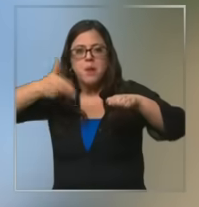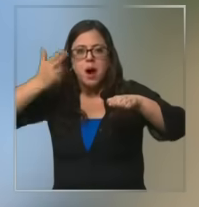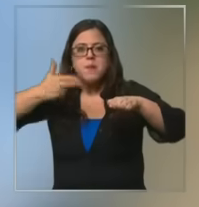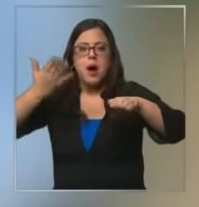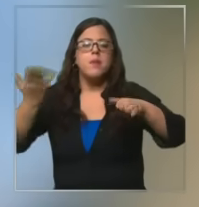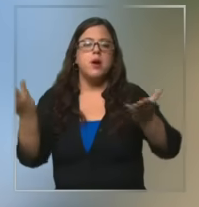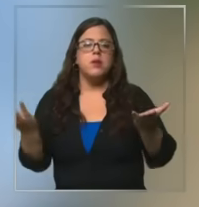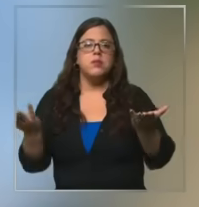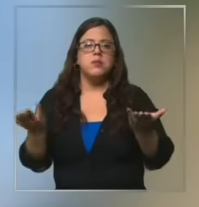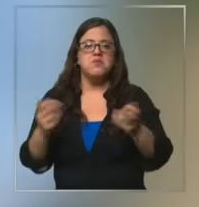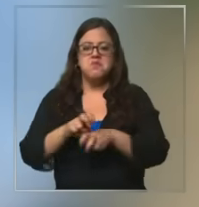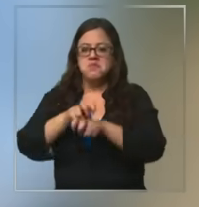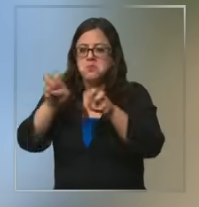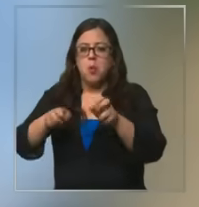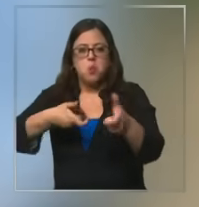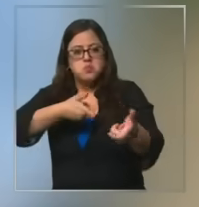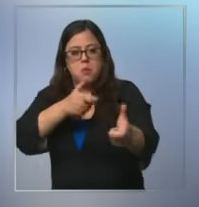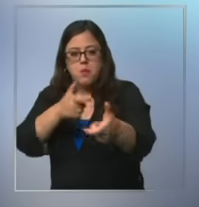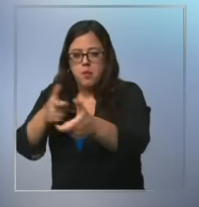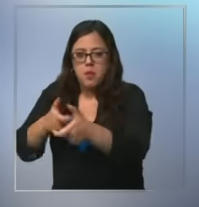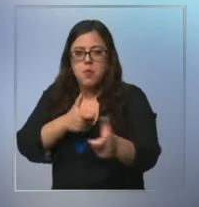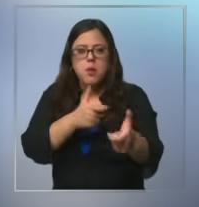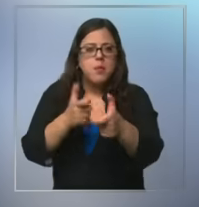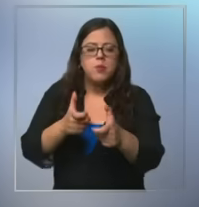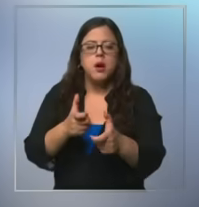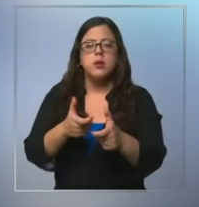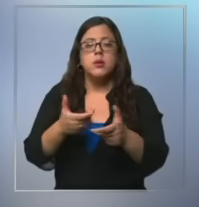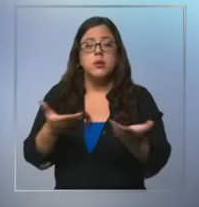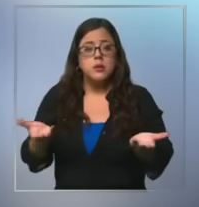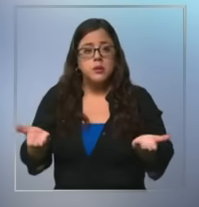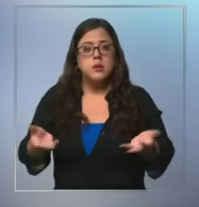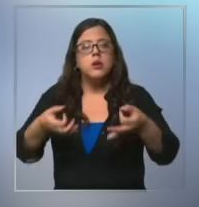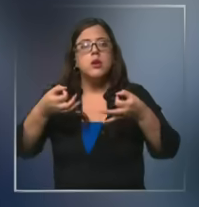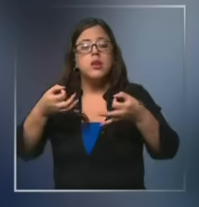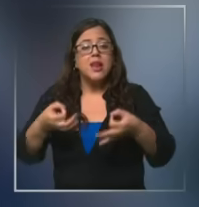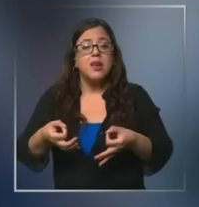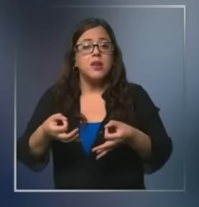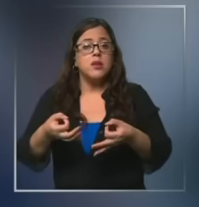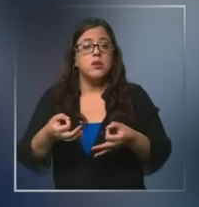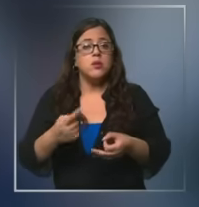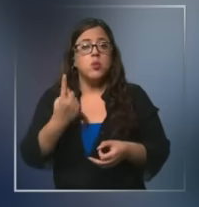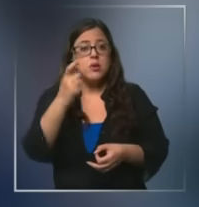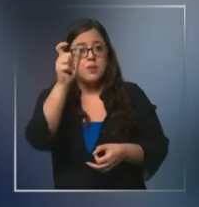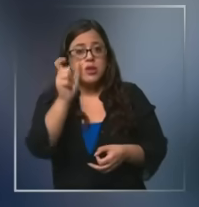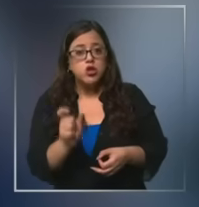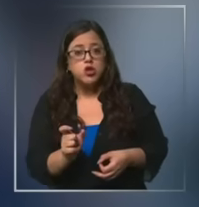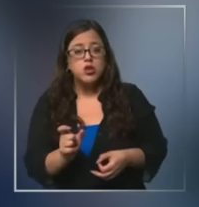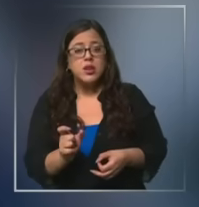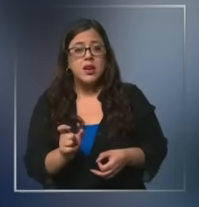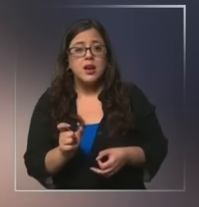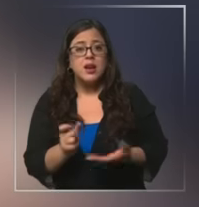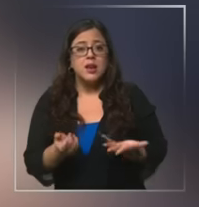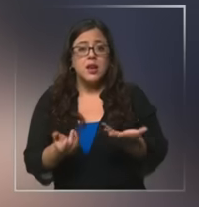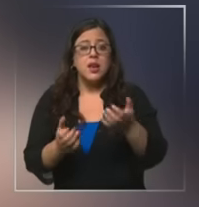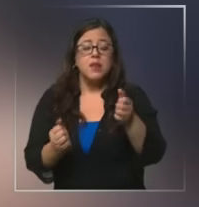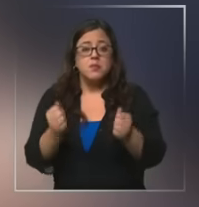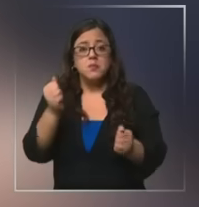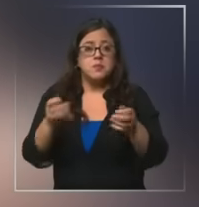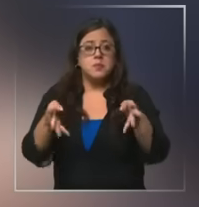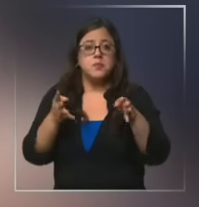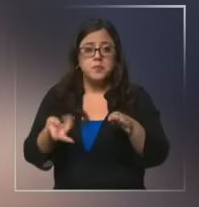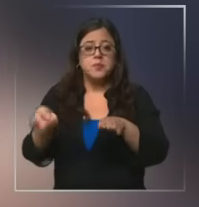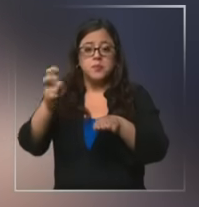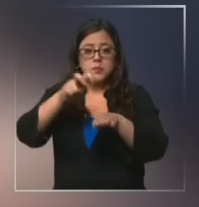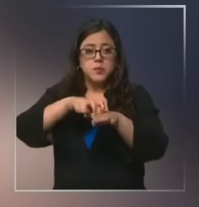bajaron del vehículo disparando en varias oportunidades. Afortunadamente, una de las personas que iba dentro de este vehículo